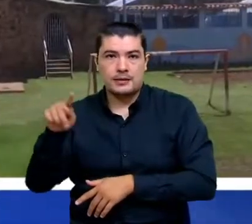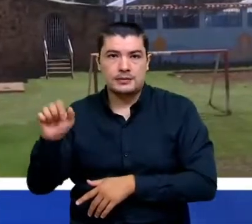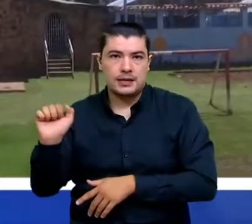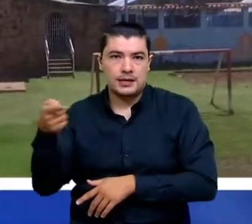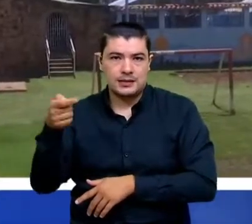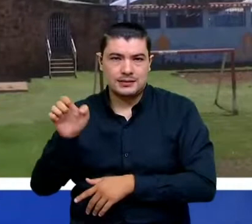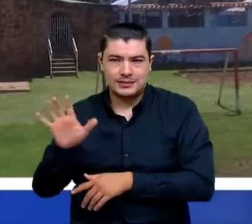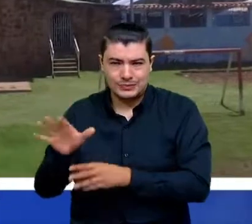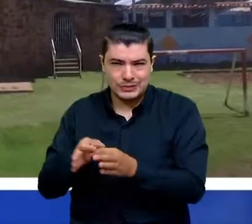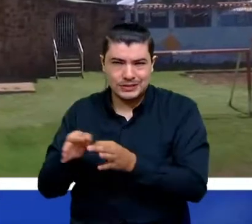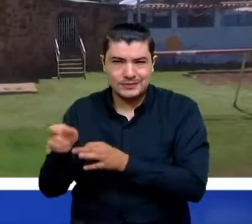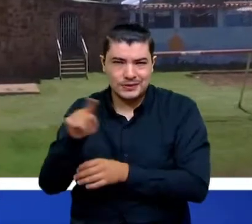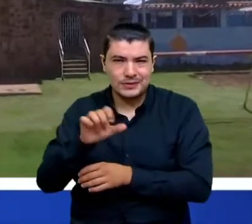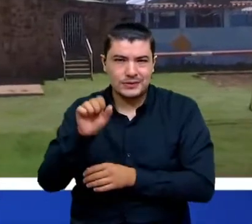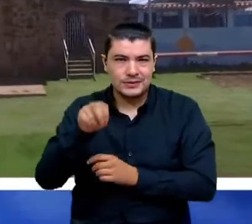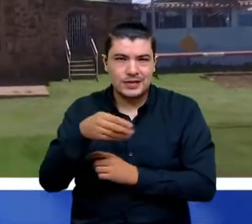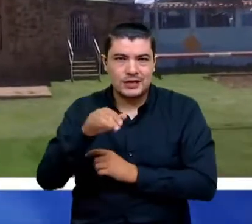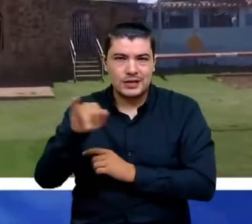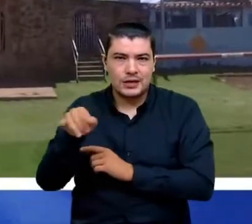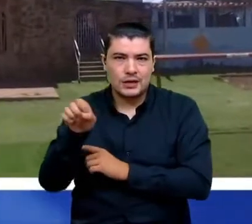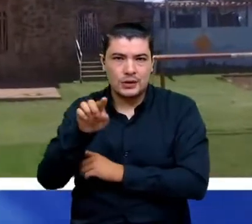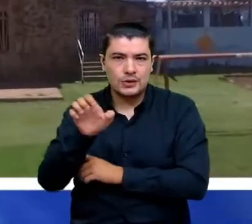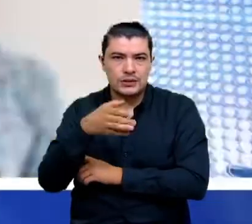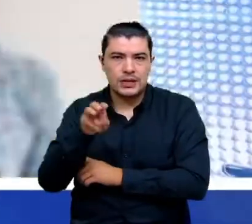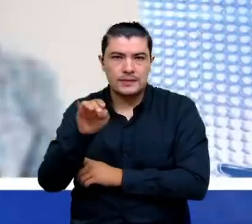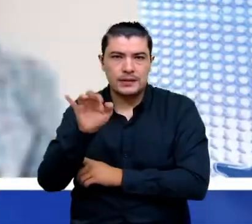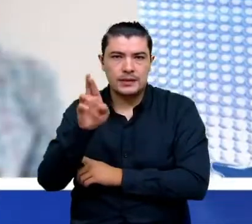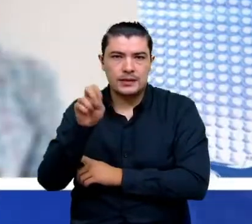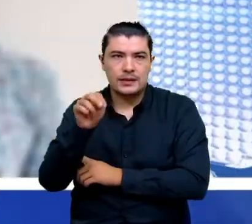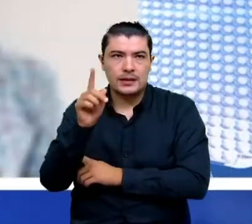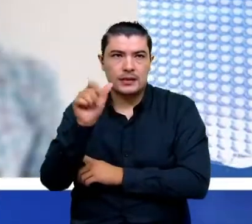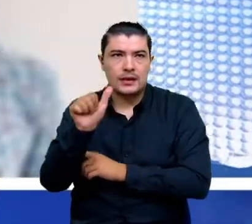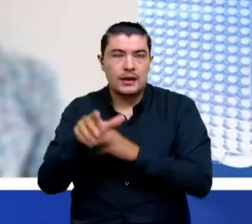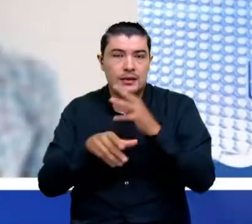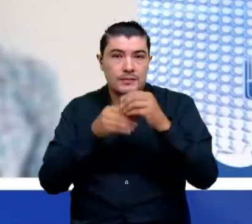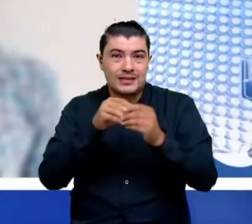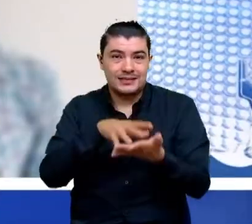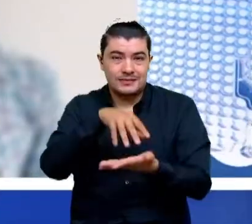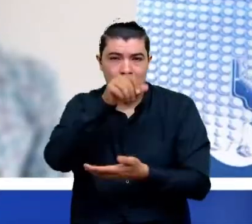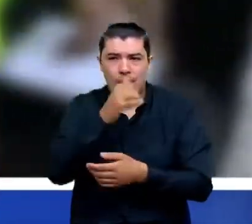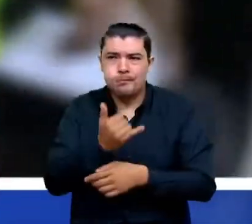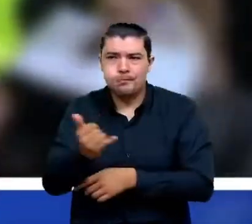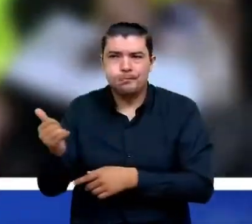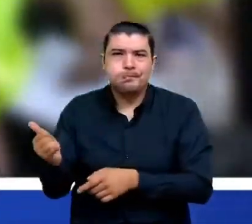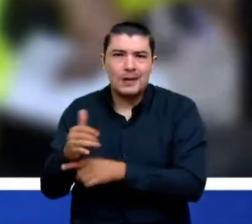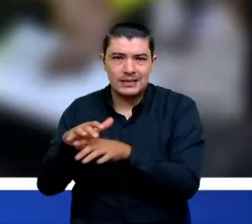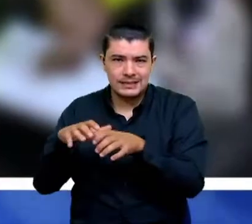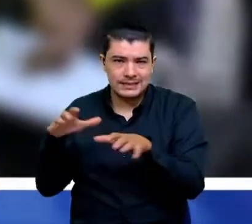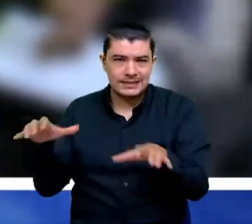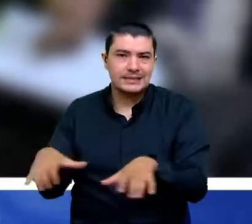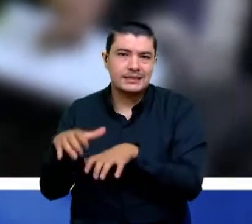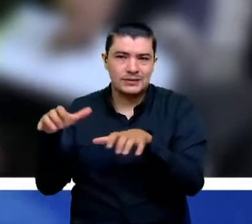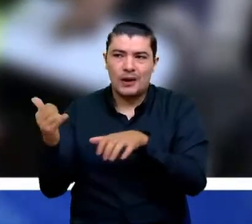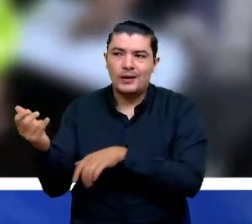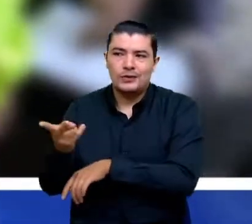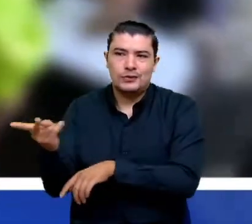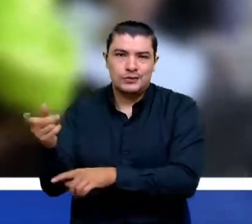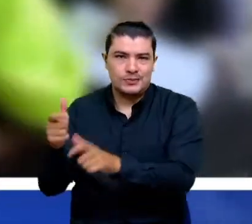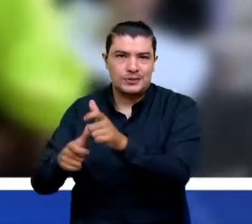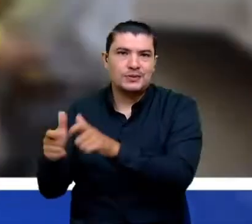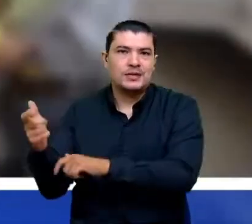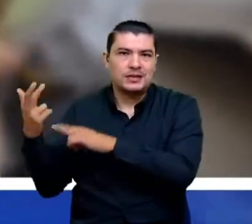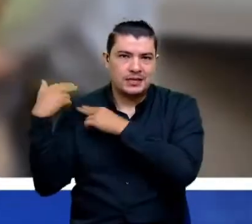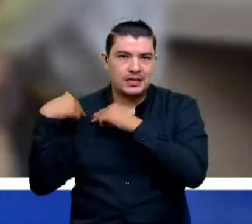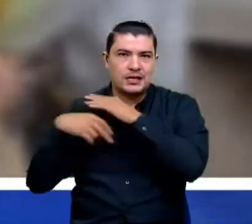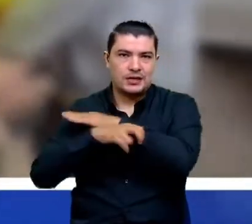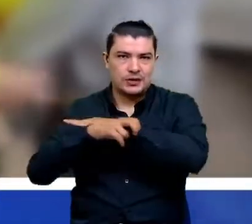en el municipio de san jose y miranda y málaga frente a diferentes situaciones de hurto que se han podido